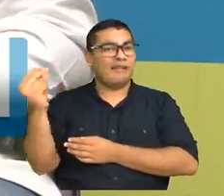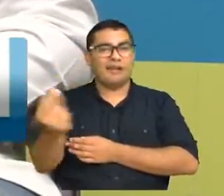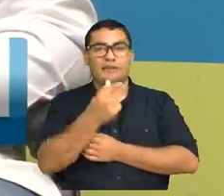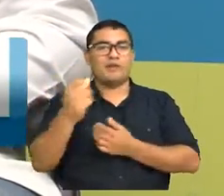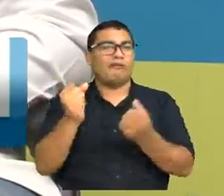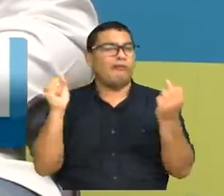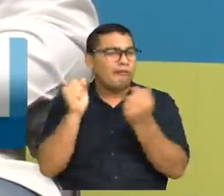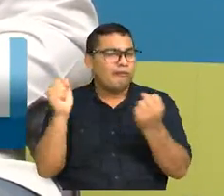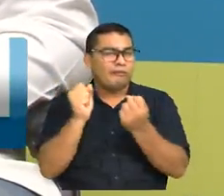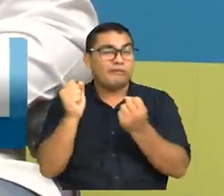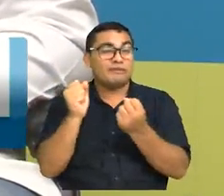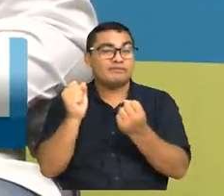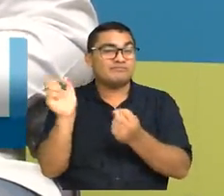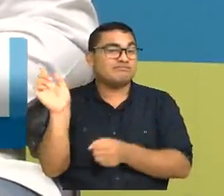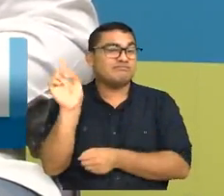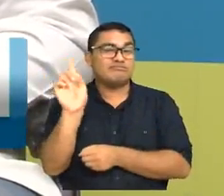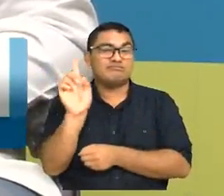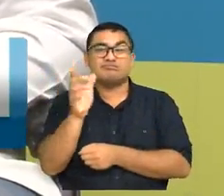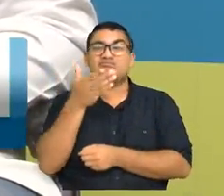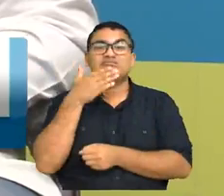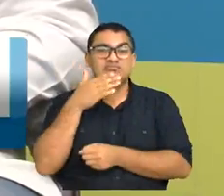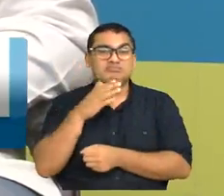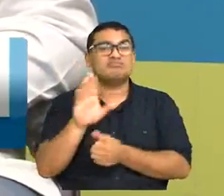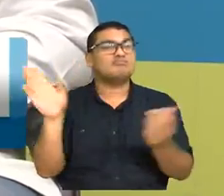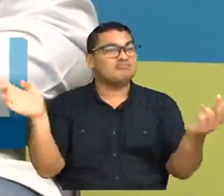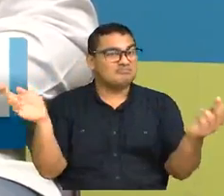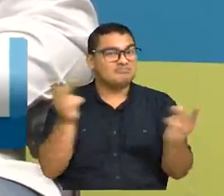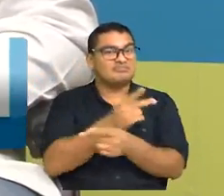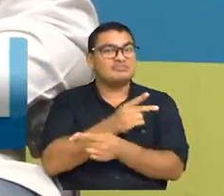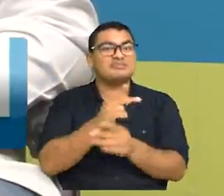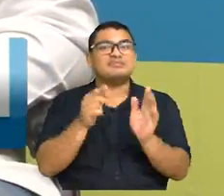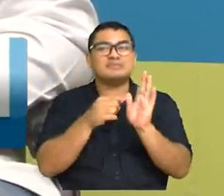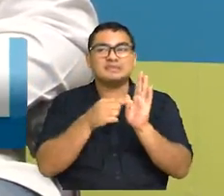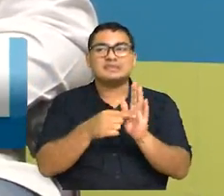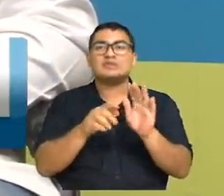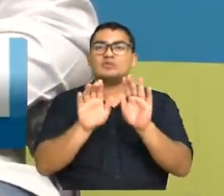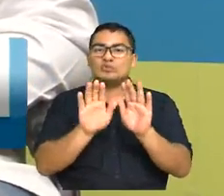bruscamente. Eso es lo que no se debe hacer bruscamente, sino ir